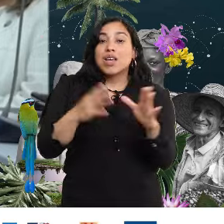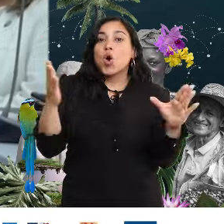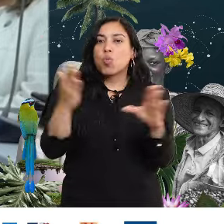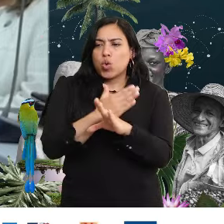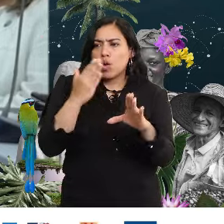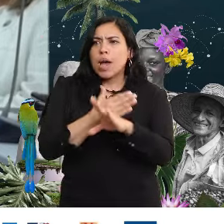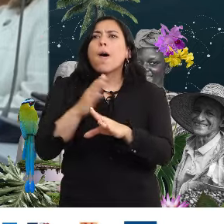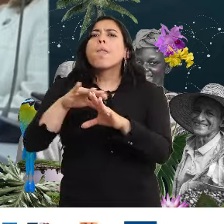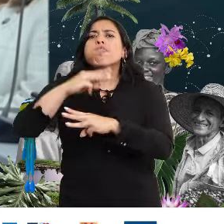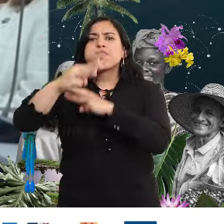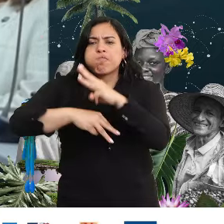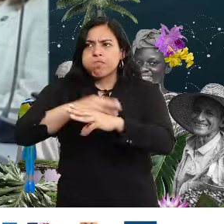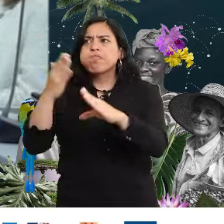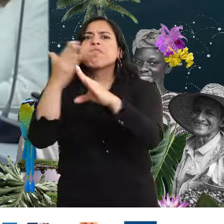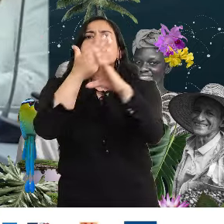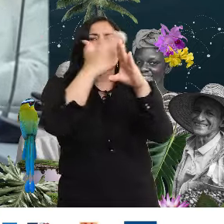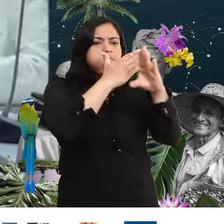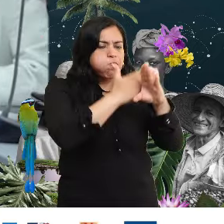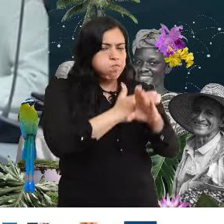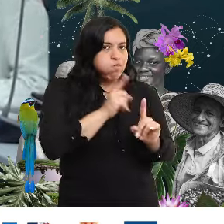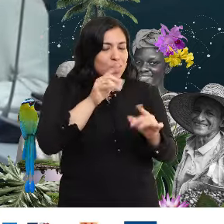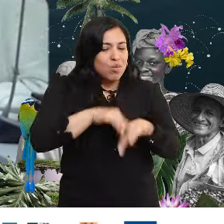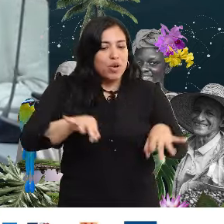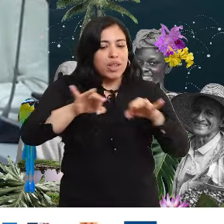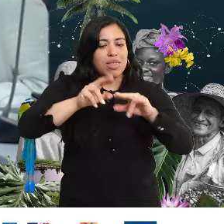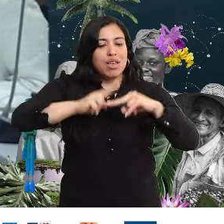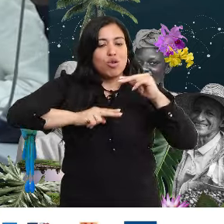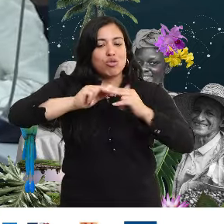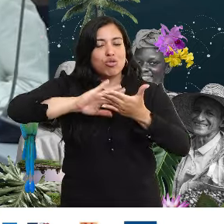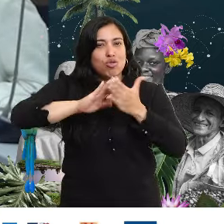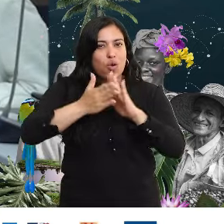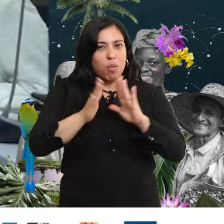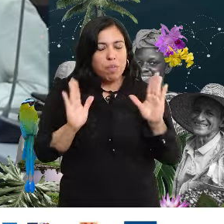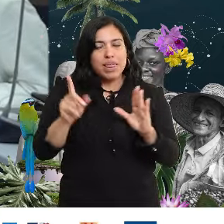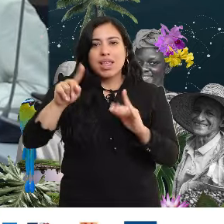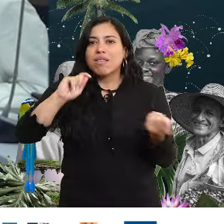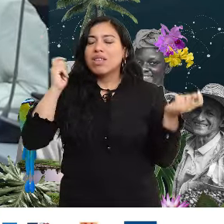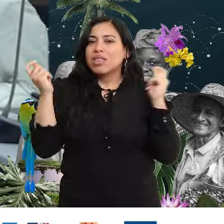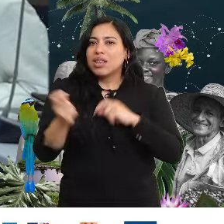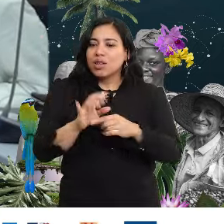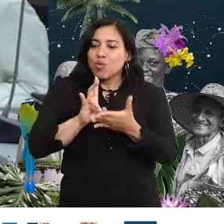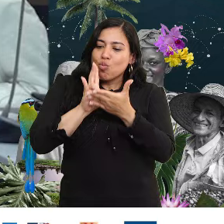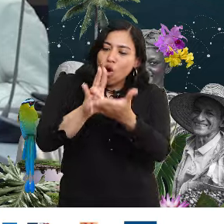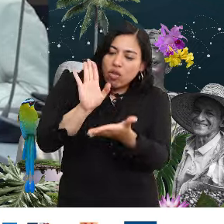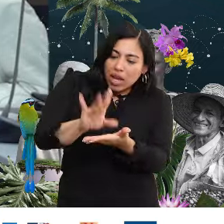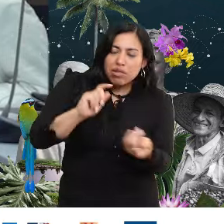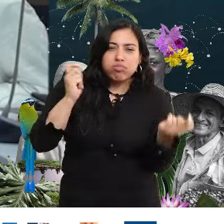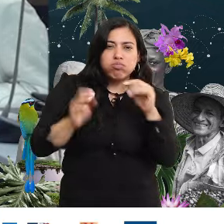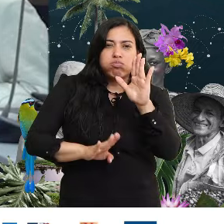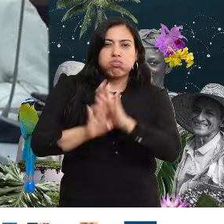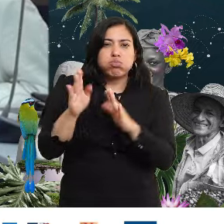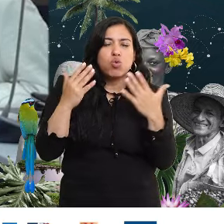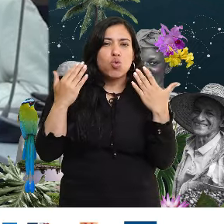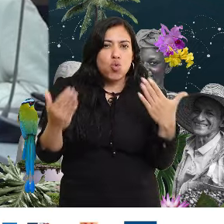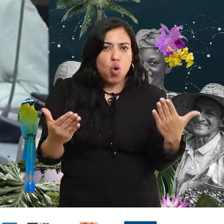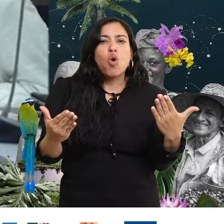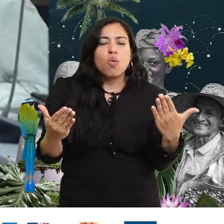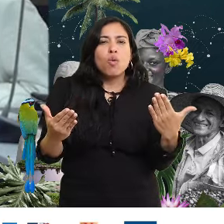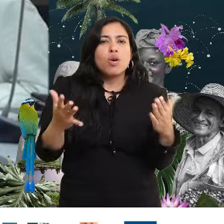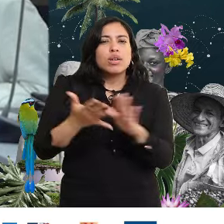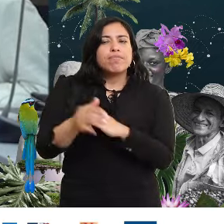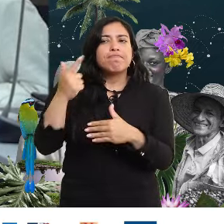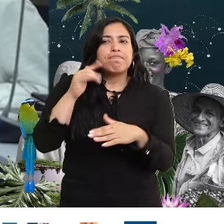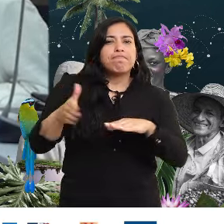los conflictos y la construcción de paz, tenemos una dimensión de transformación del modelo de desarrollo que se pone en